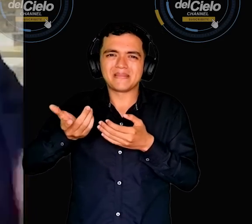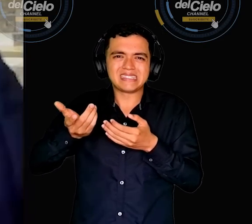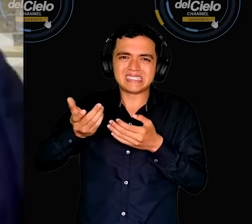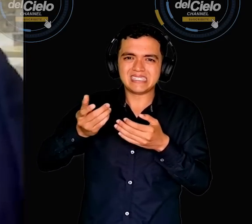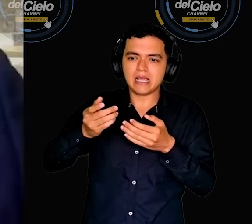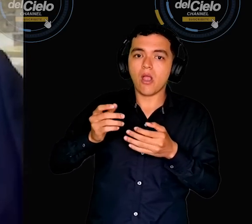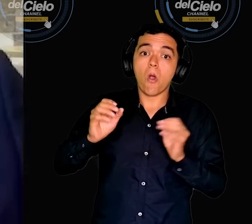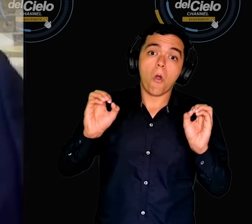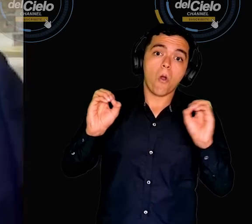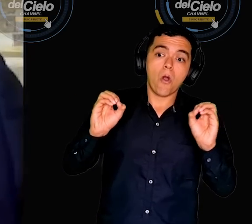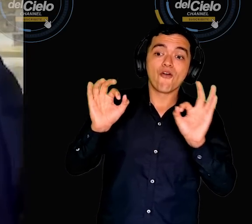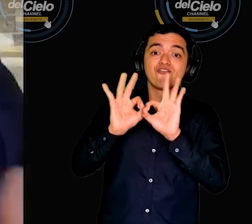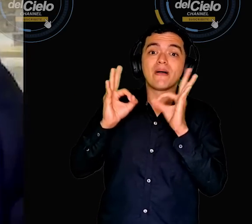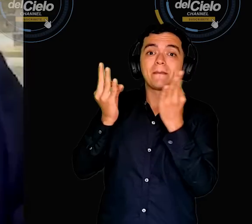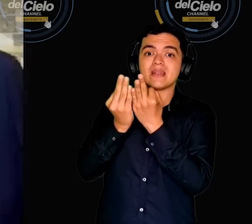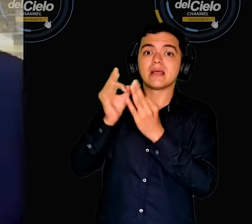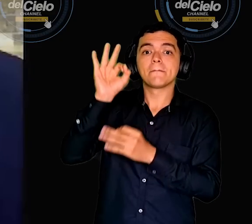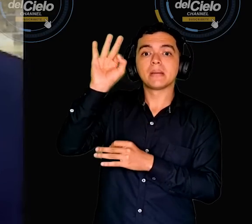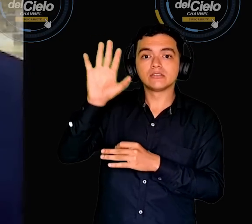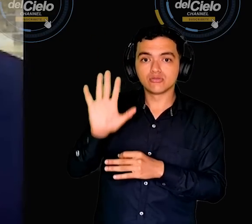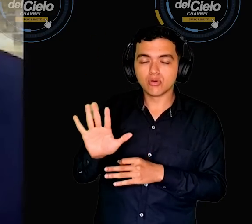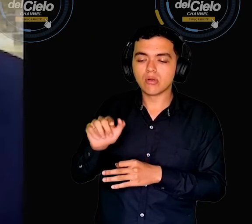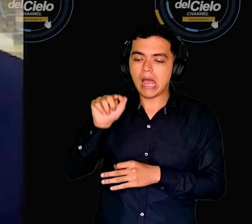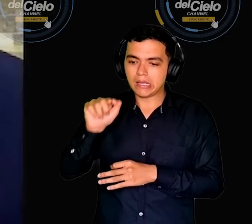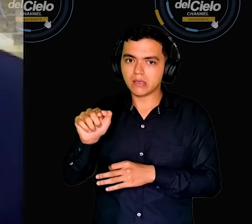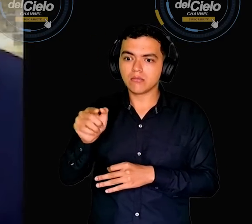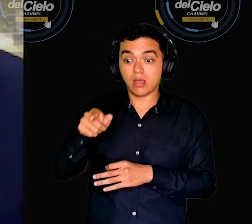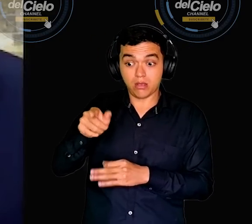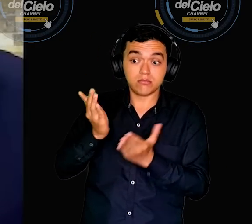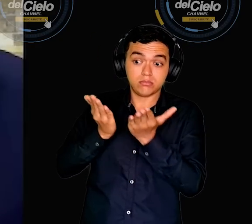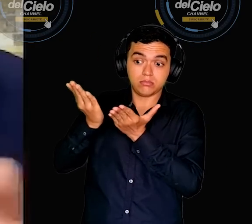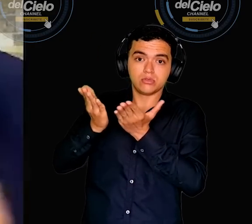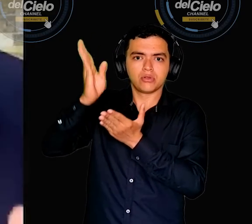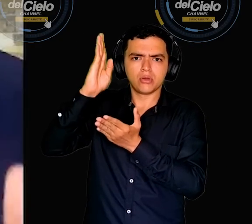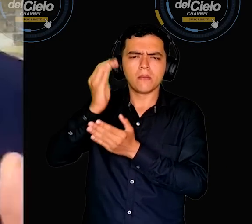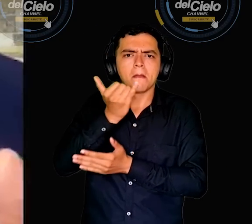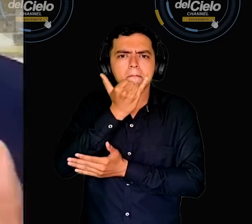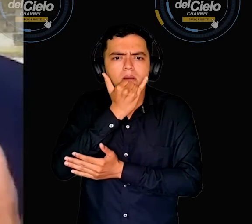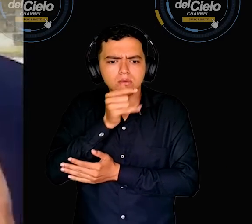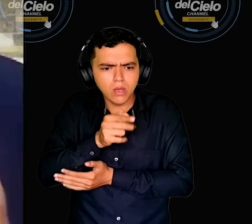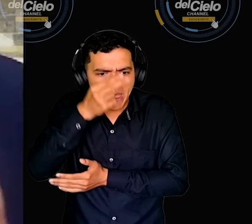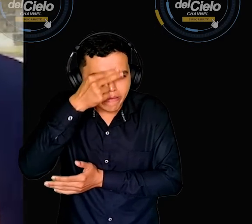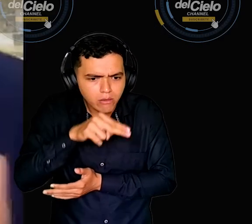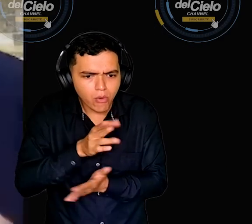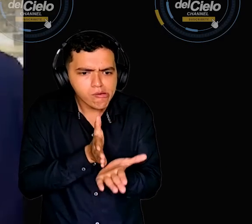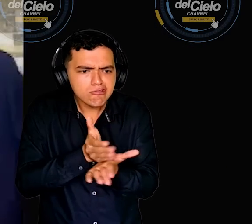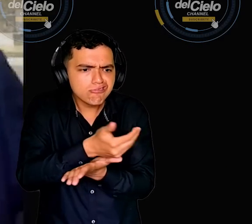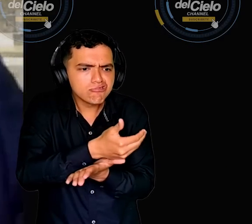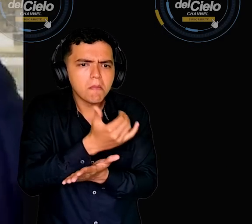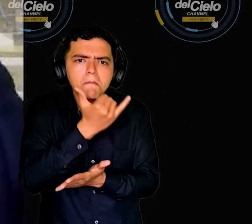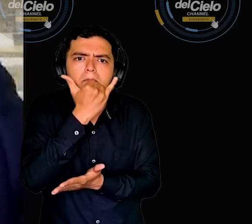es mi papá y cómo es mi mamá. O dicen así, eso así. Entonces, hay un principio de